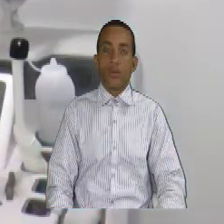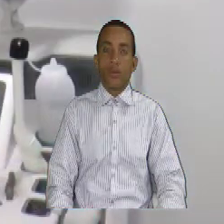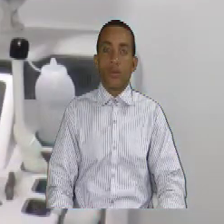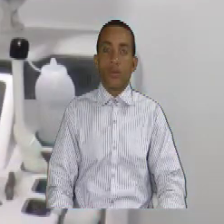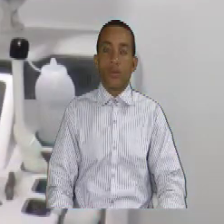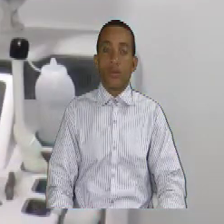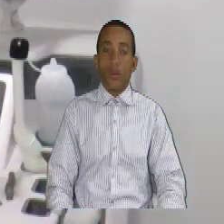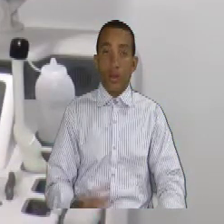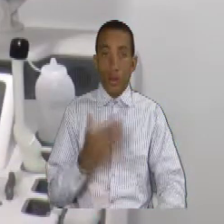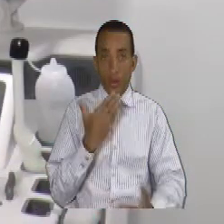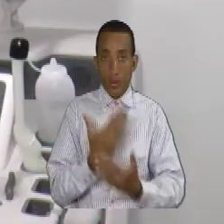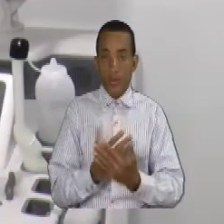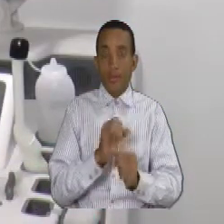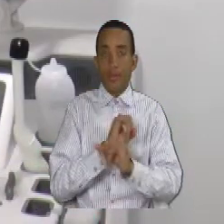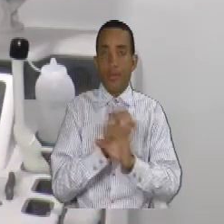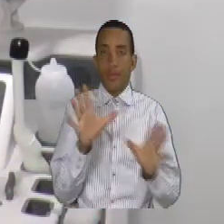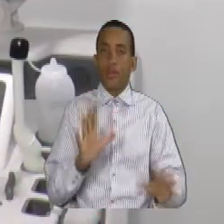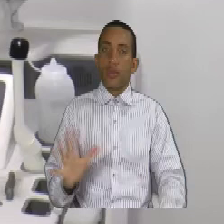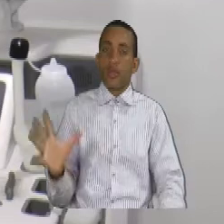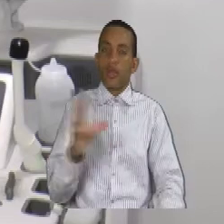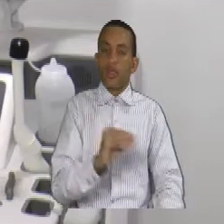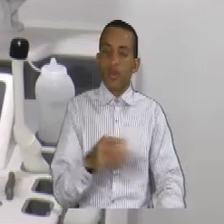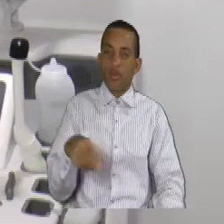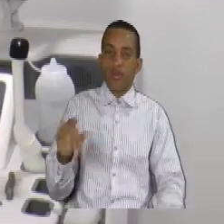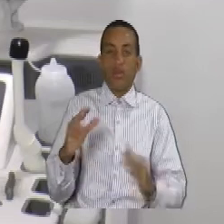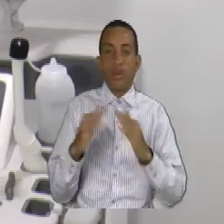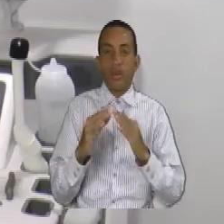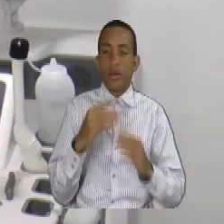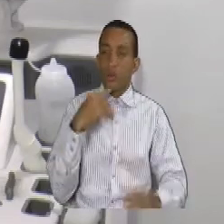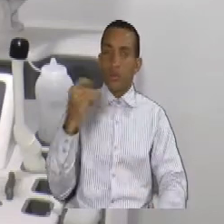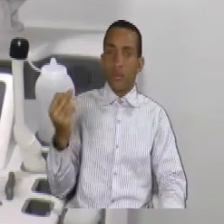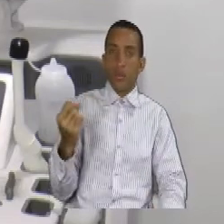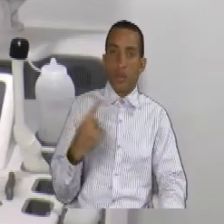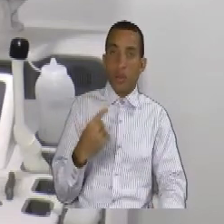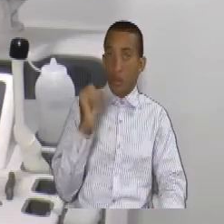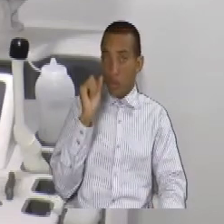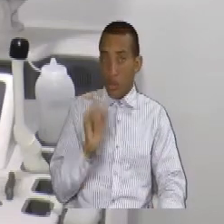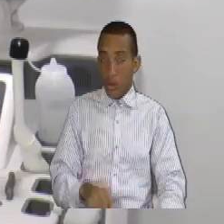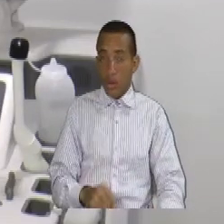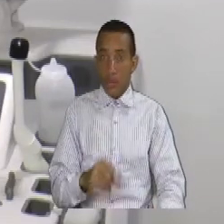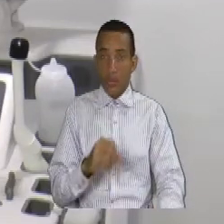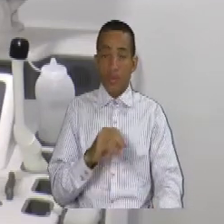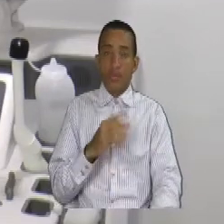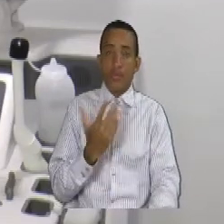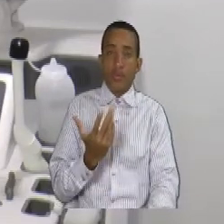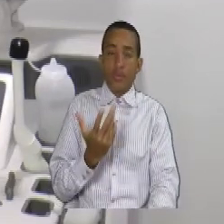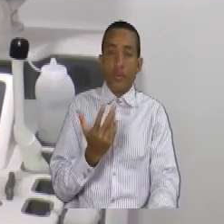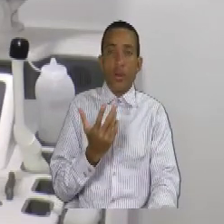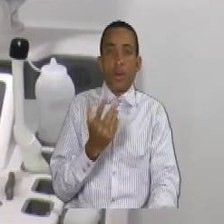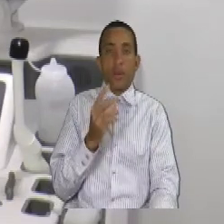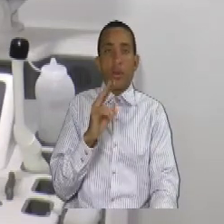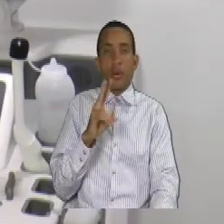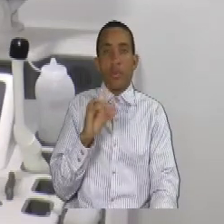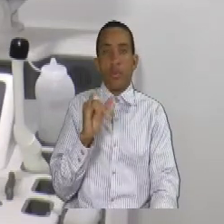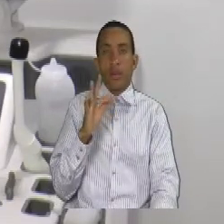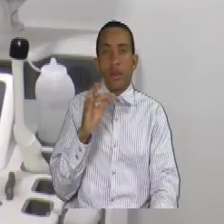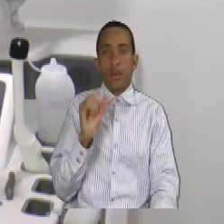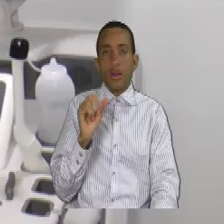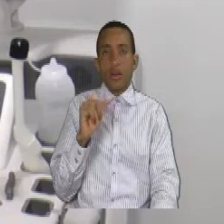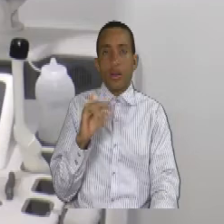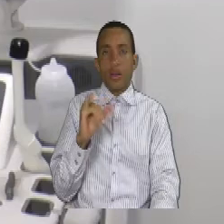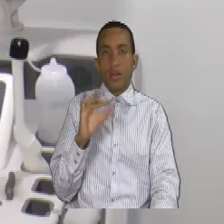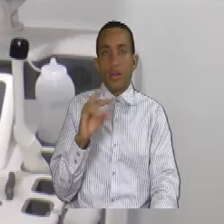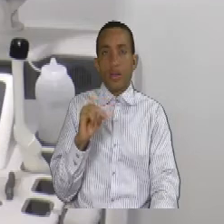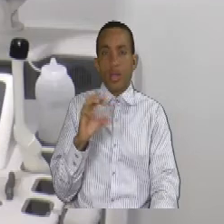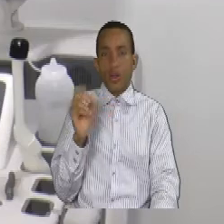Buenos días, televidentes en casa. Hoy nuestra pregunta televidente es si es adecuado tomar vitamínicos durante el embarazo. Durante el embarazo es conveniente hacer